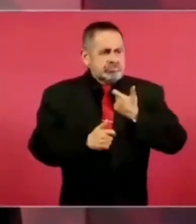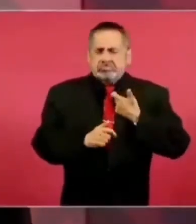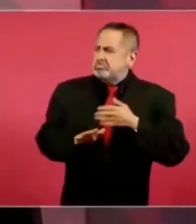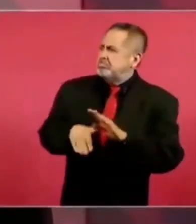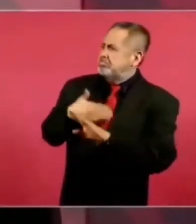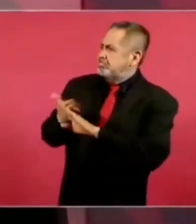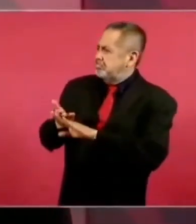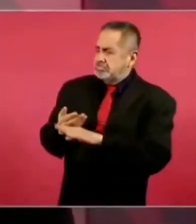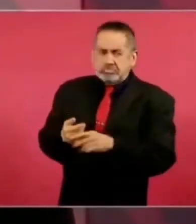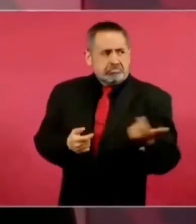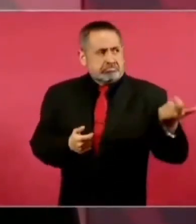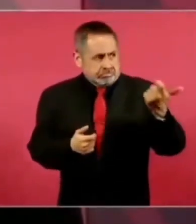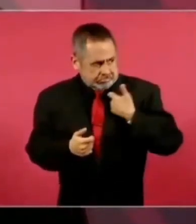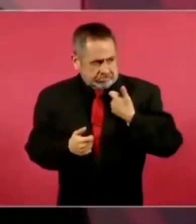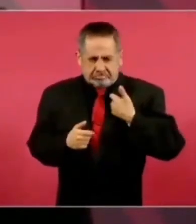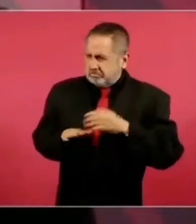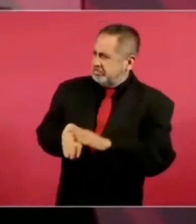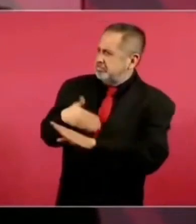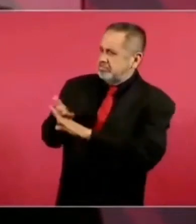golpeador